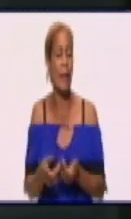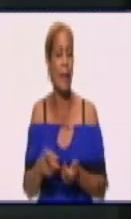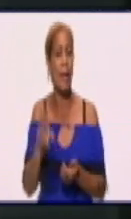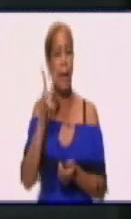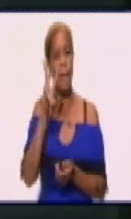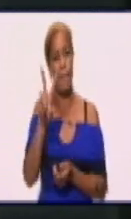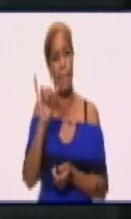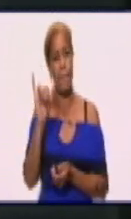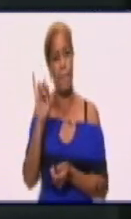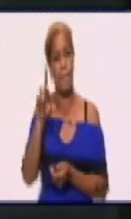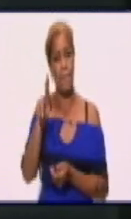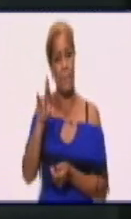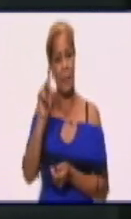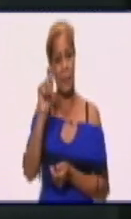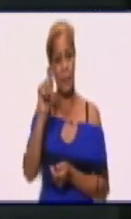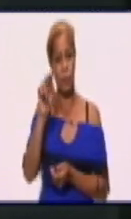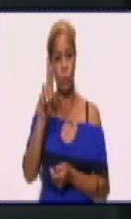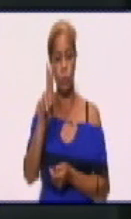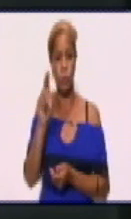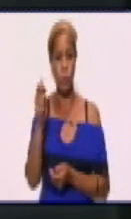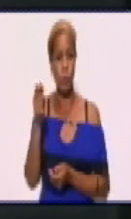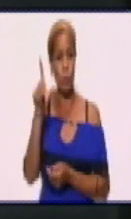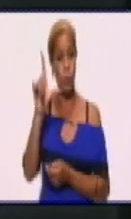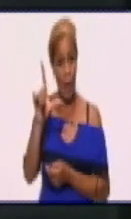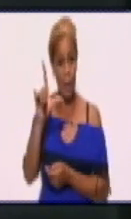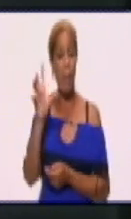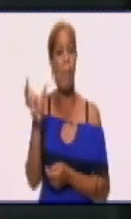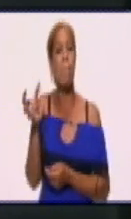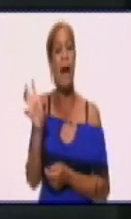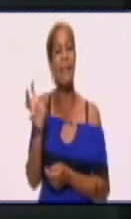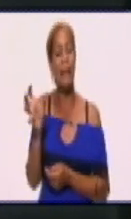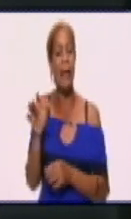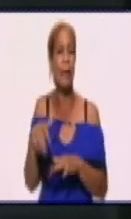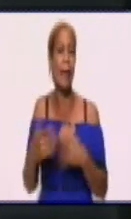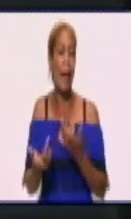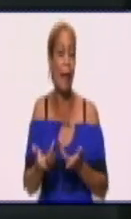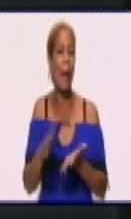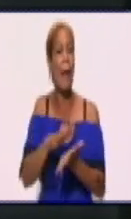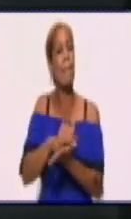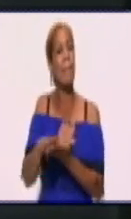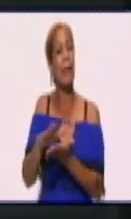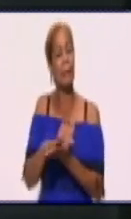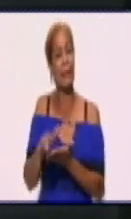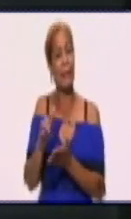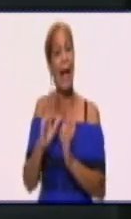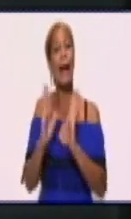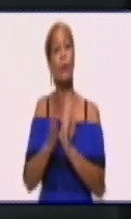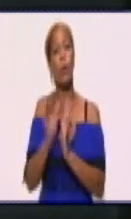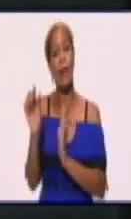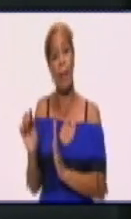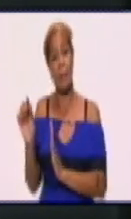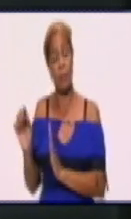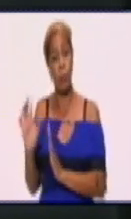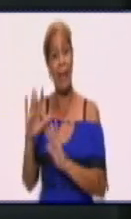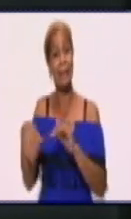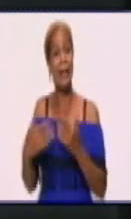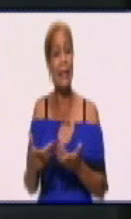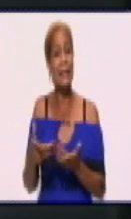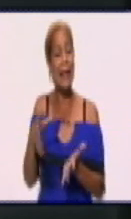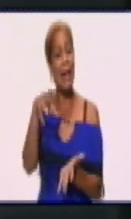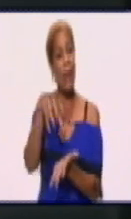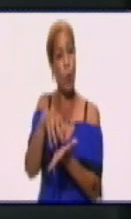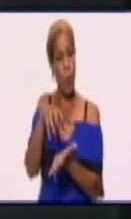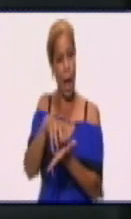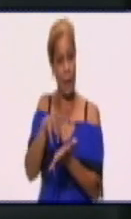no es más que una herramienta cliente de banco que permite a nuestro cliente desde su puesto de trabajo desde su empresa